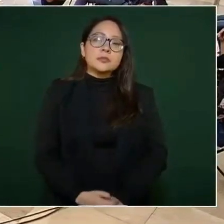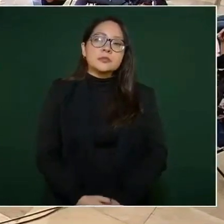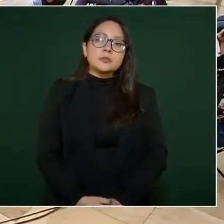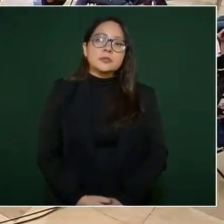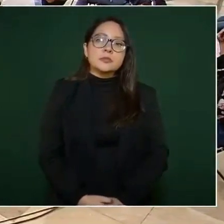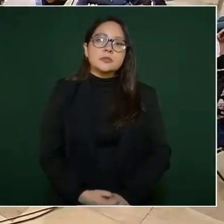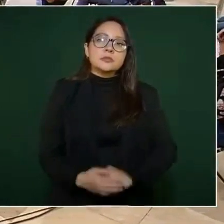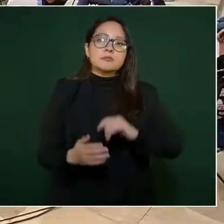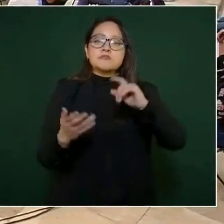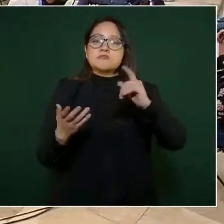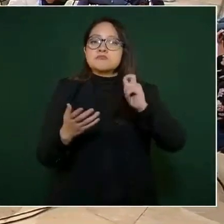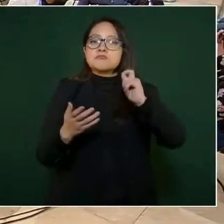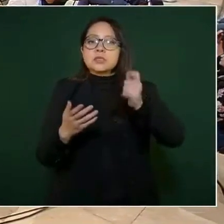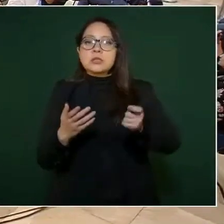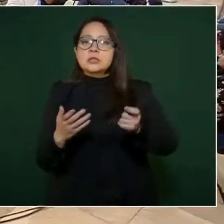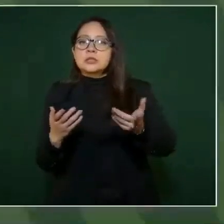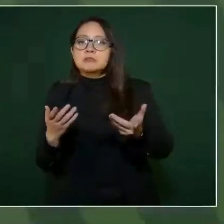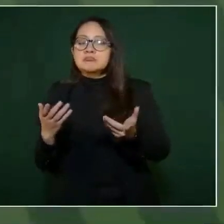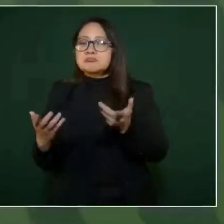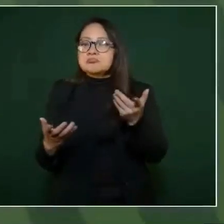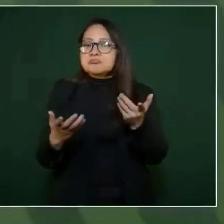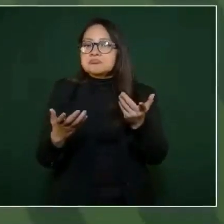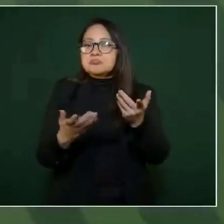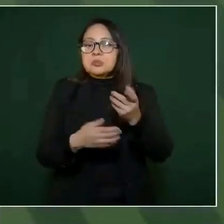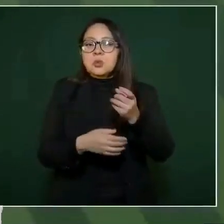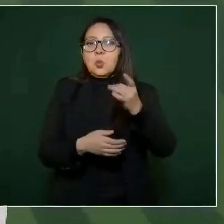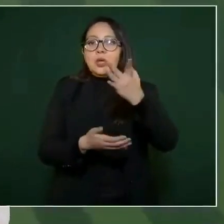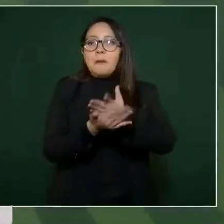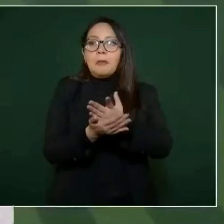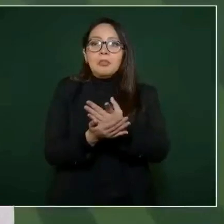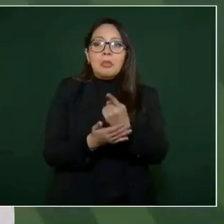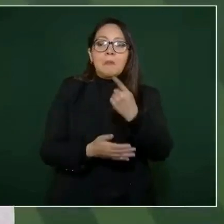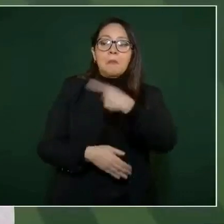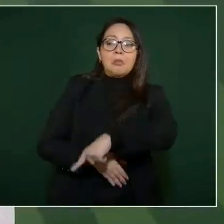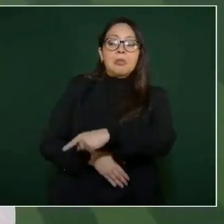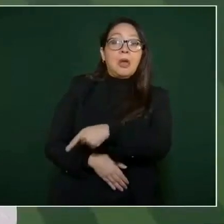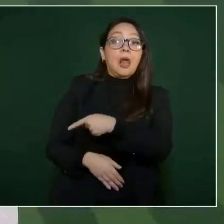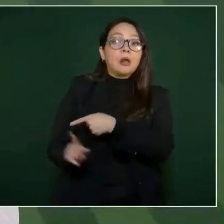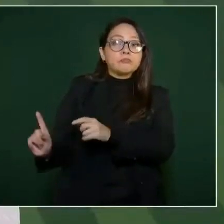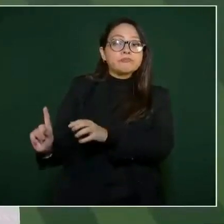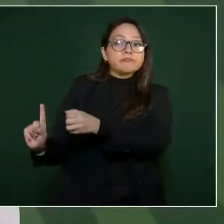el destape y el dedazo.